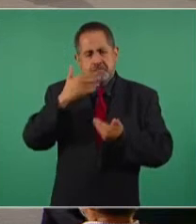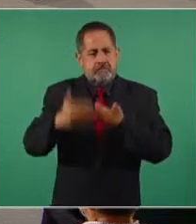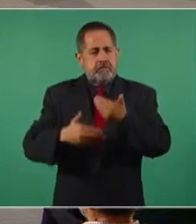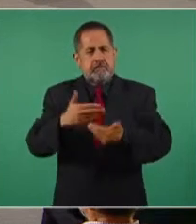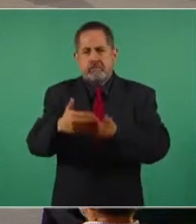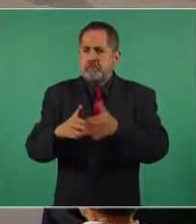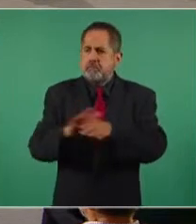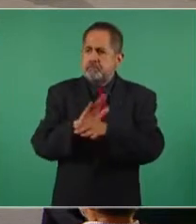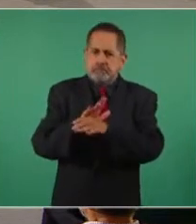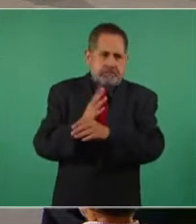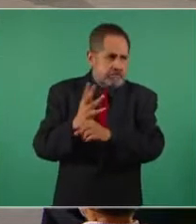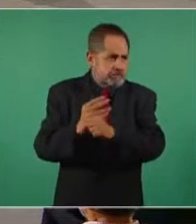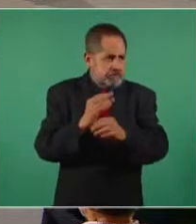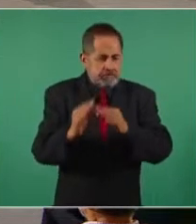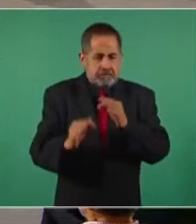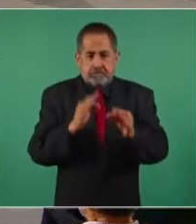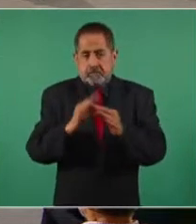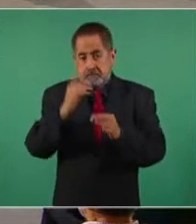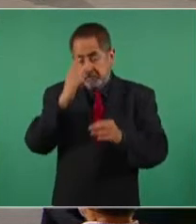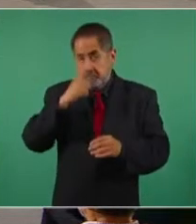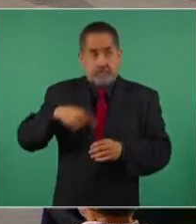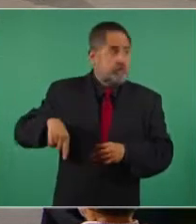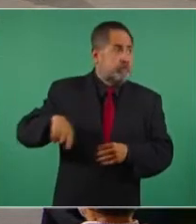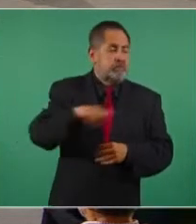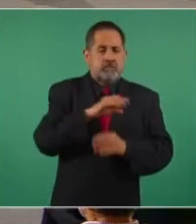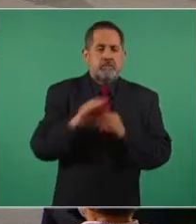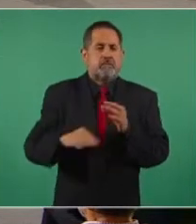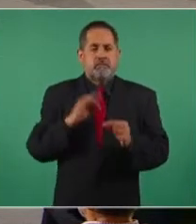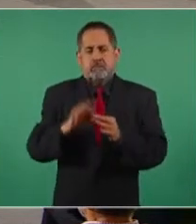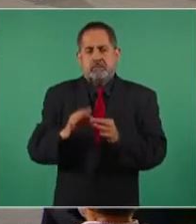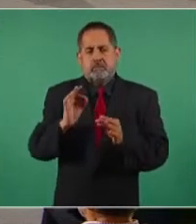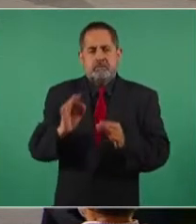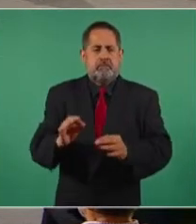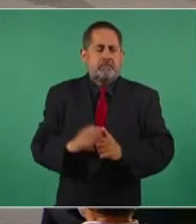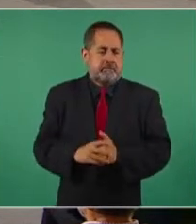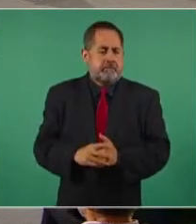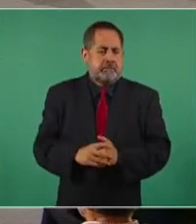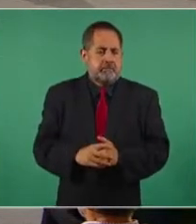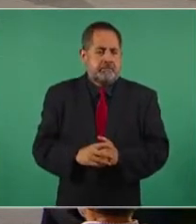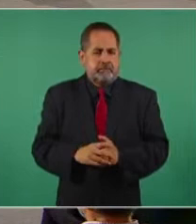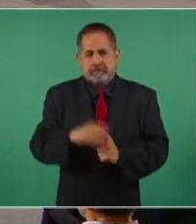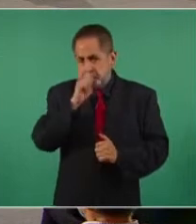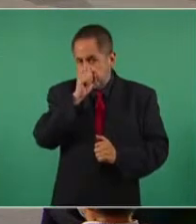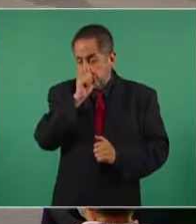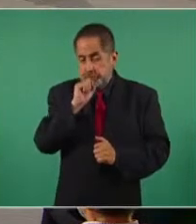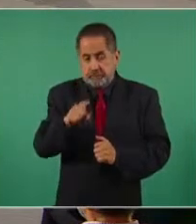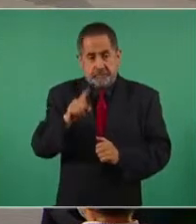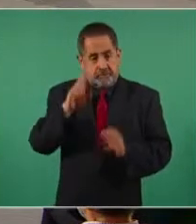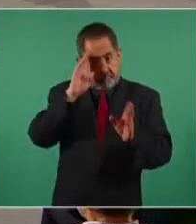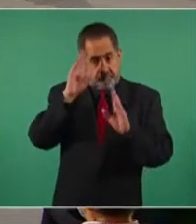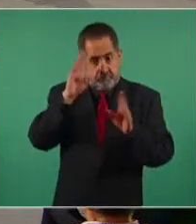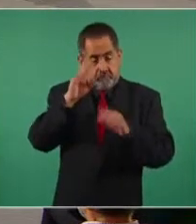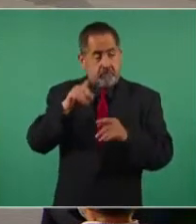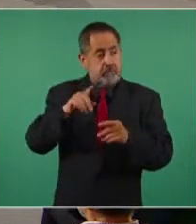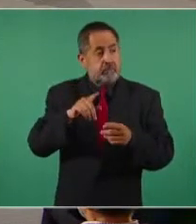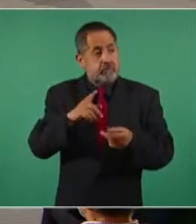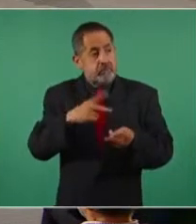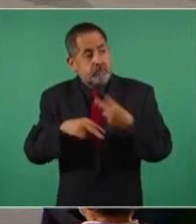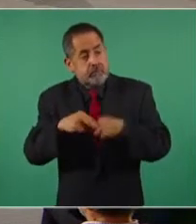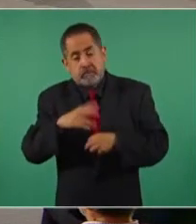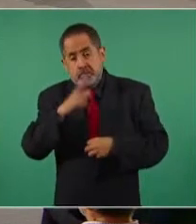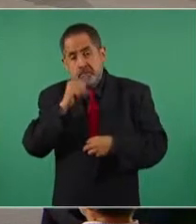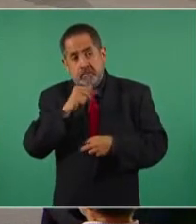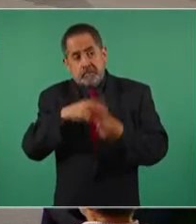situación de las instalaciones educativas también un saludo a los que no pudieron participar